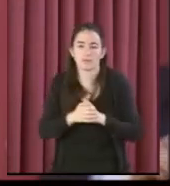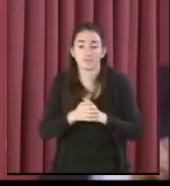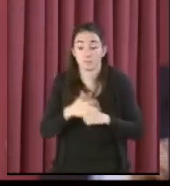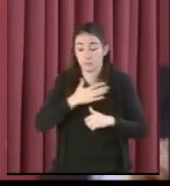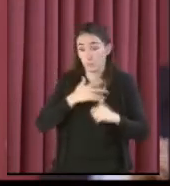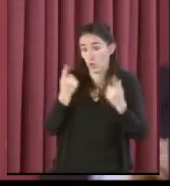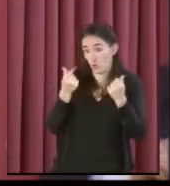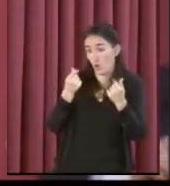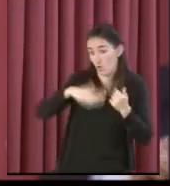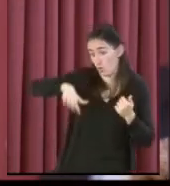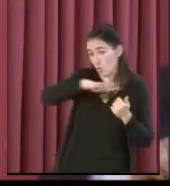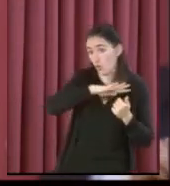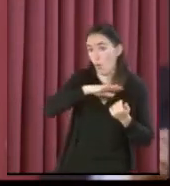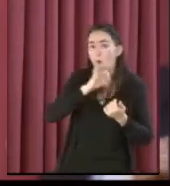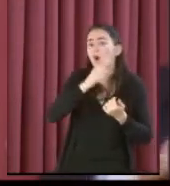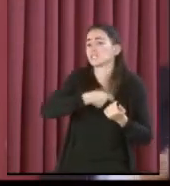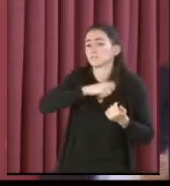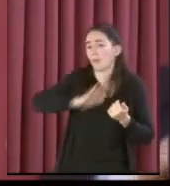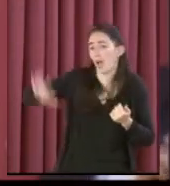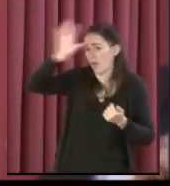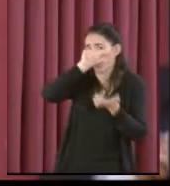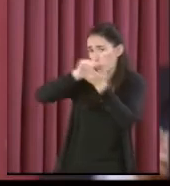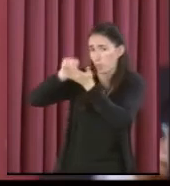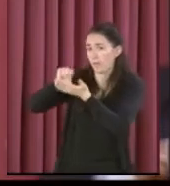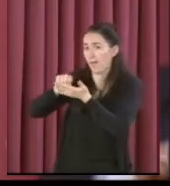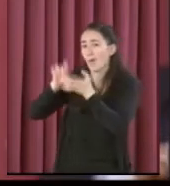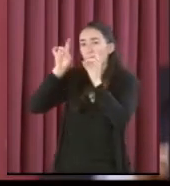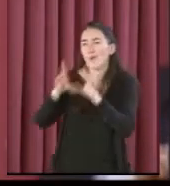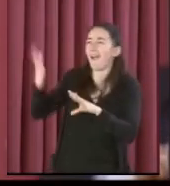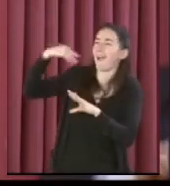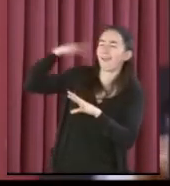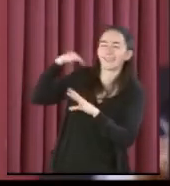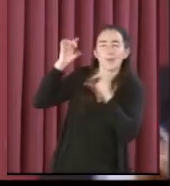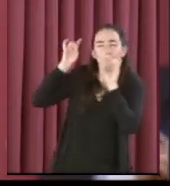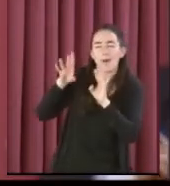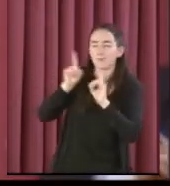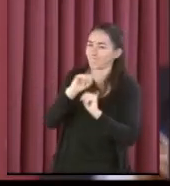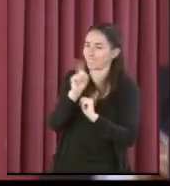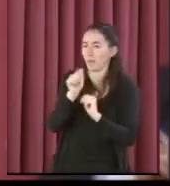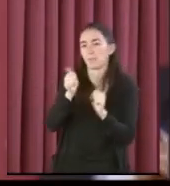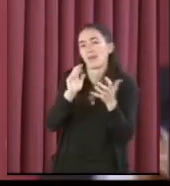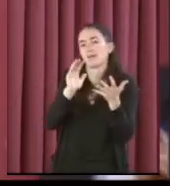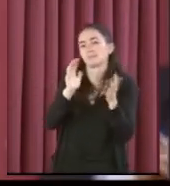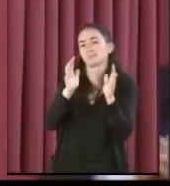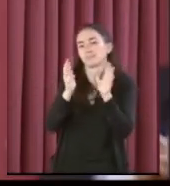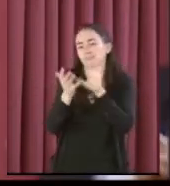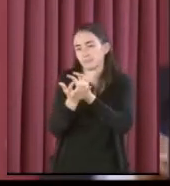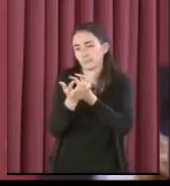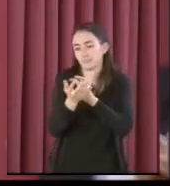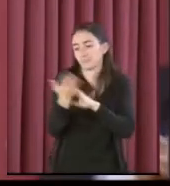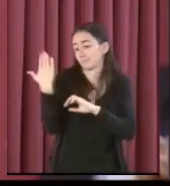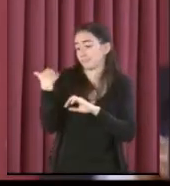nuestras ciudades, ya no son como eran, ni serán como pensábamos que iban a ser. Determinar las tendencias demográficas de Logroño